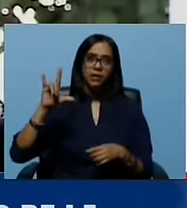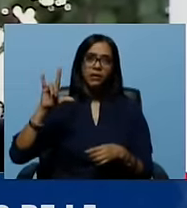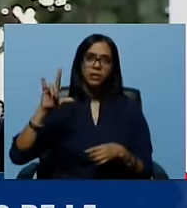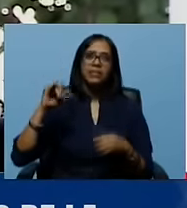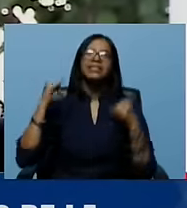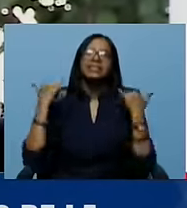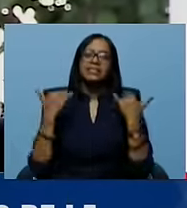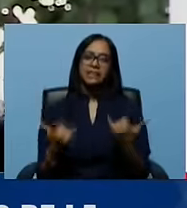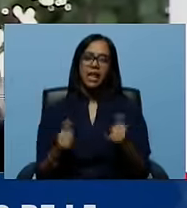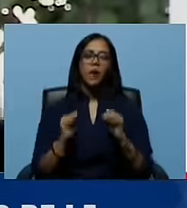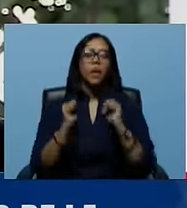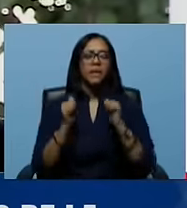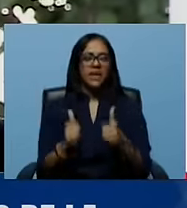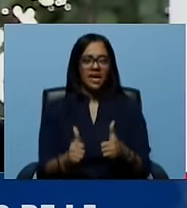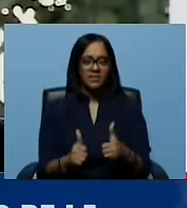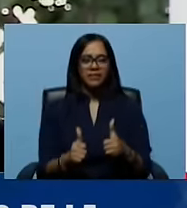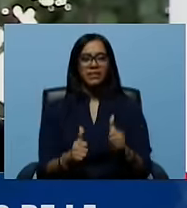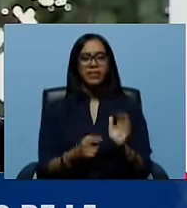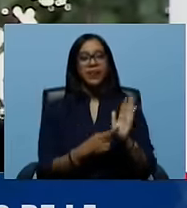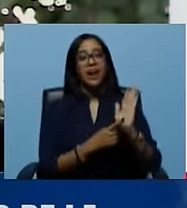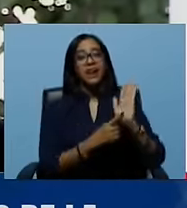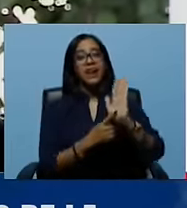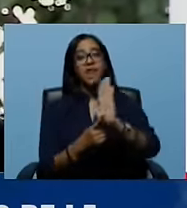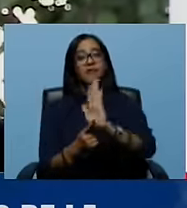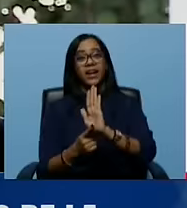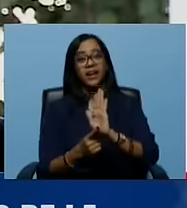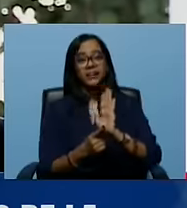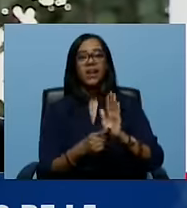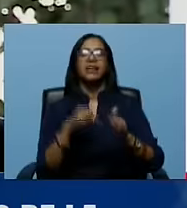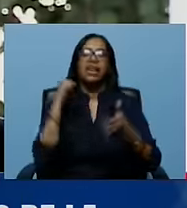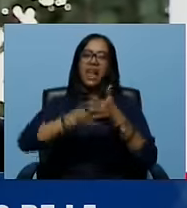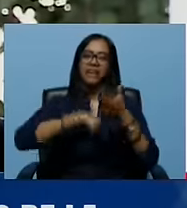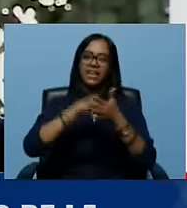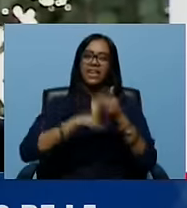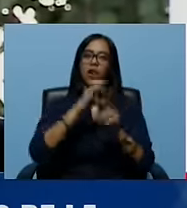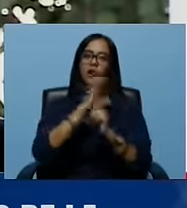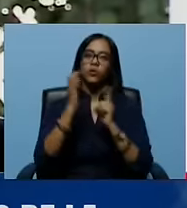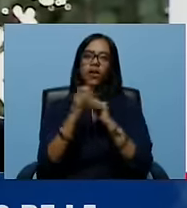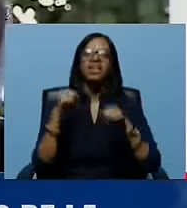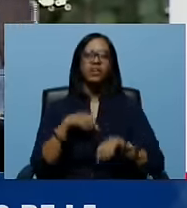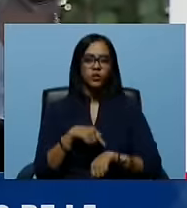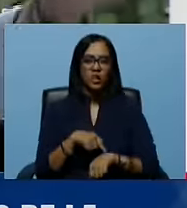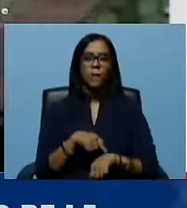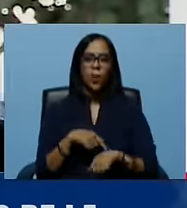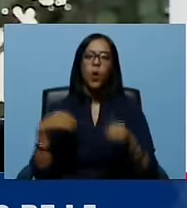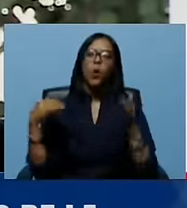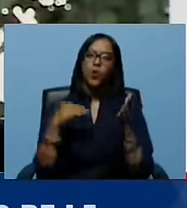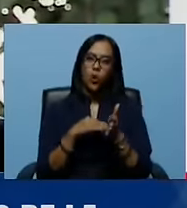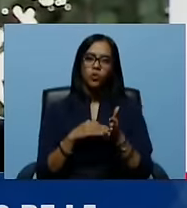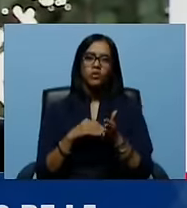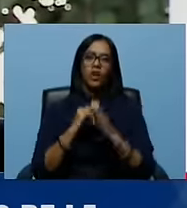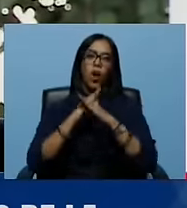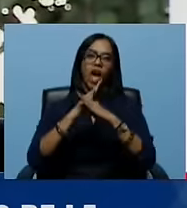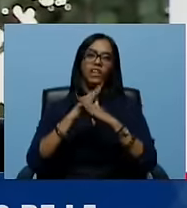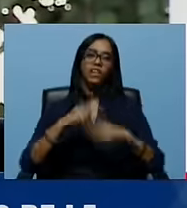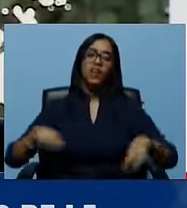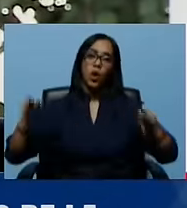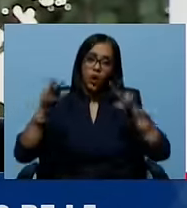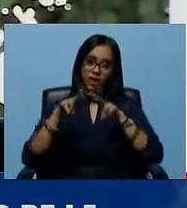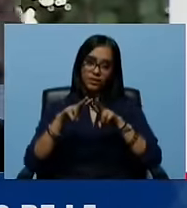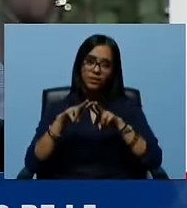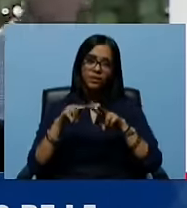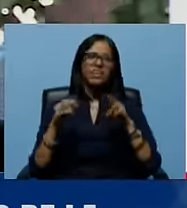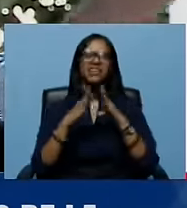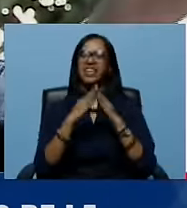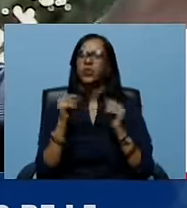ya comienza a ser una referencia de la batalla cultural de estos tiempos contra los antivalores de